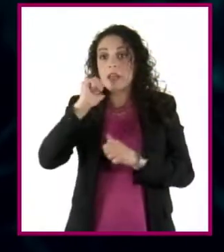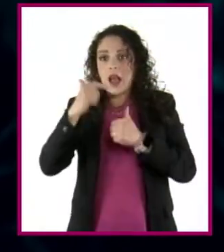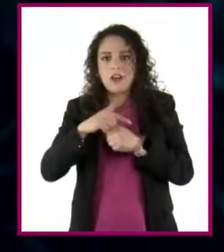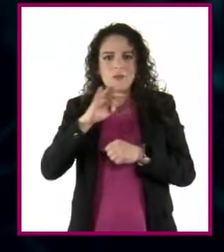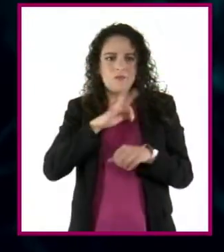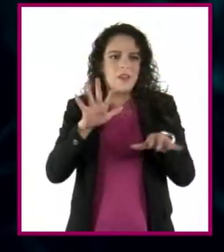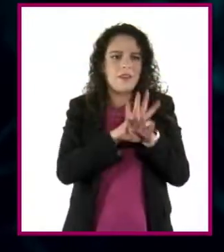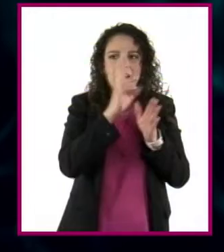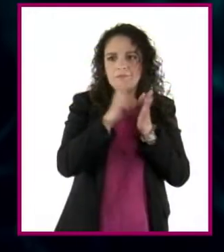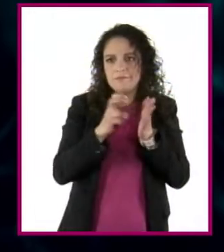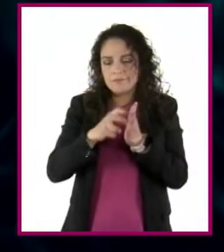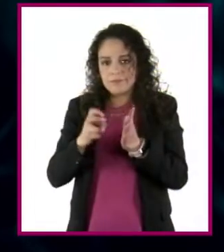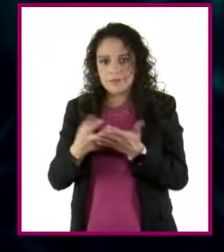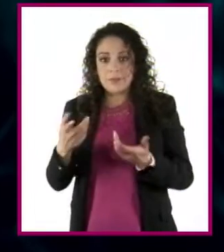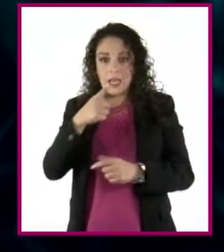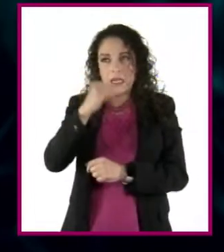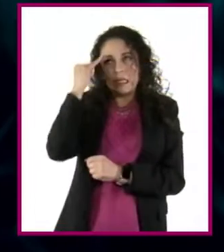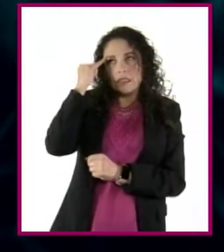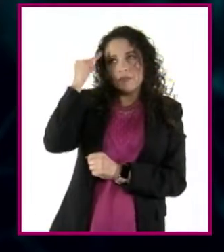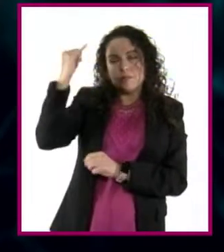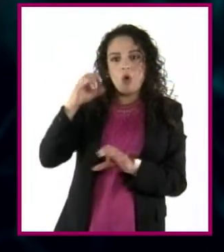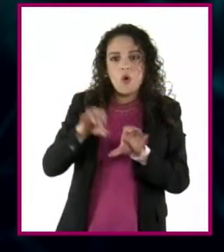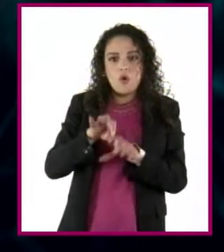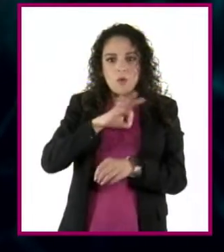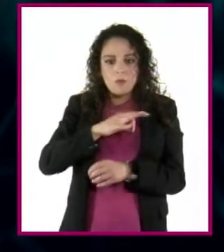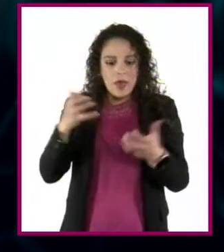Yo les comparto un poco